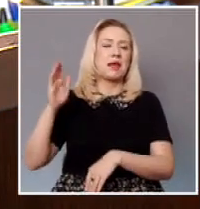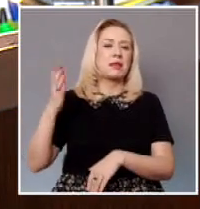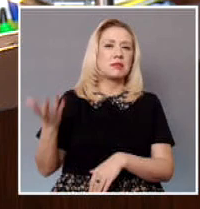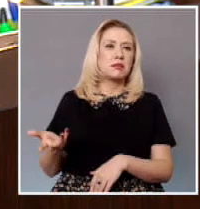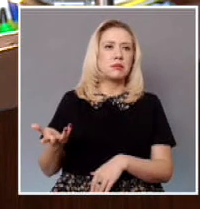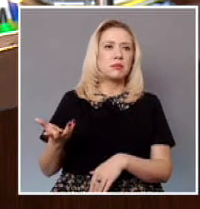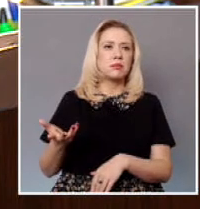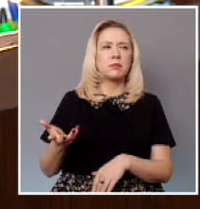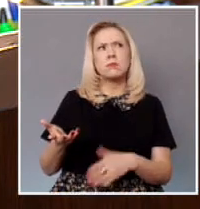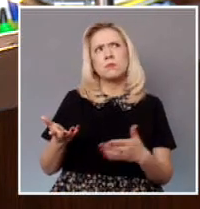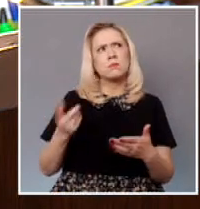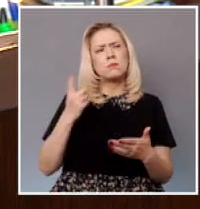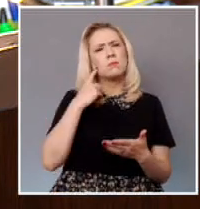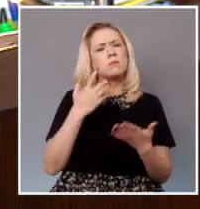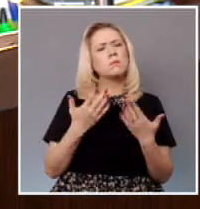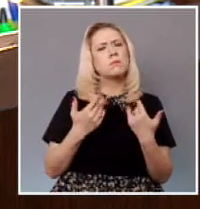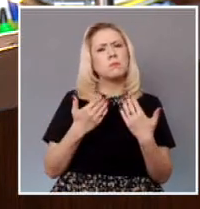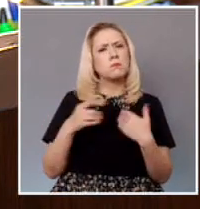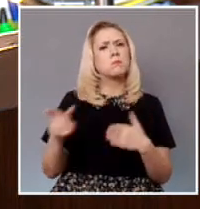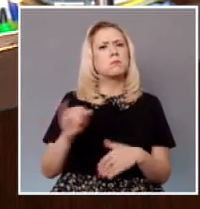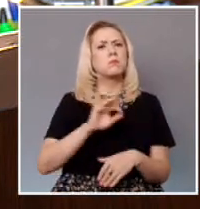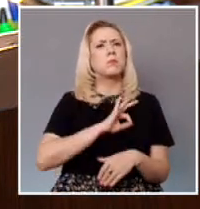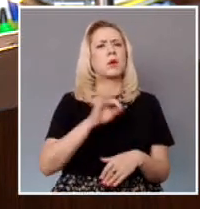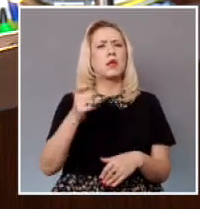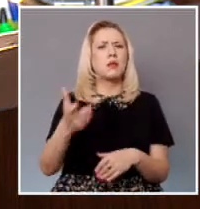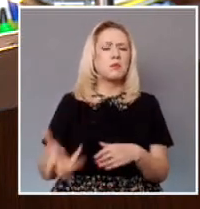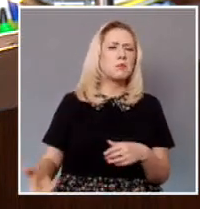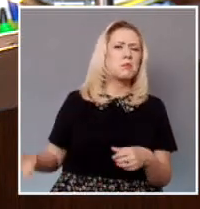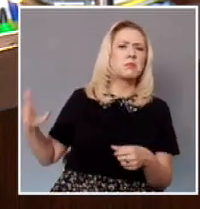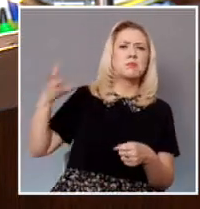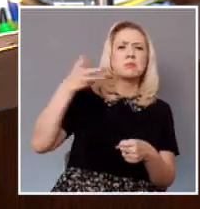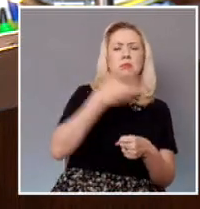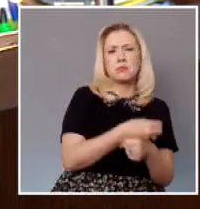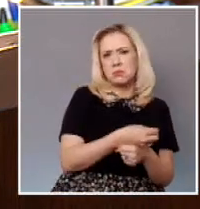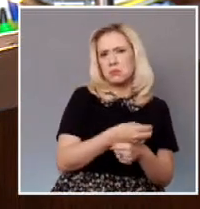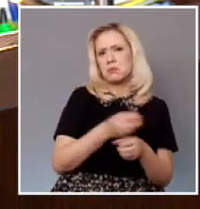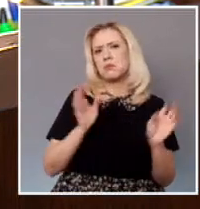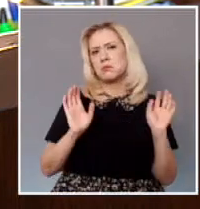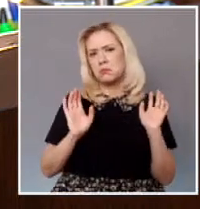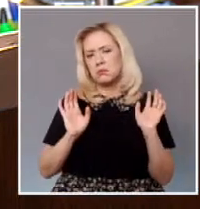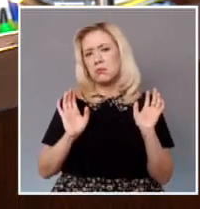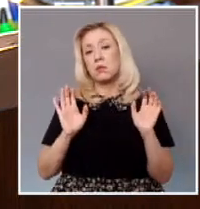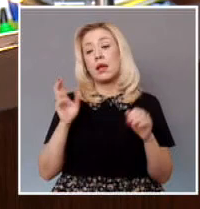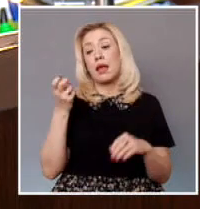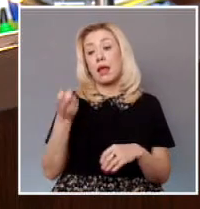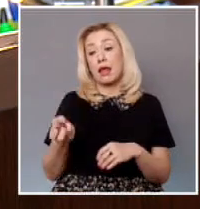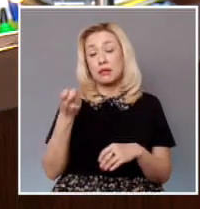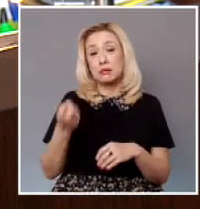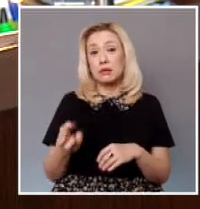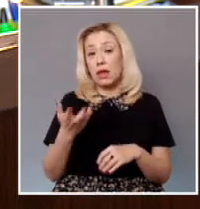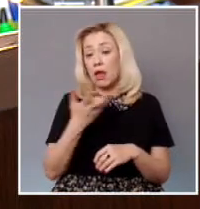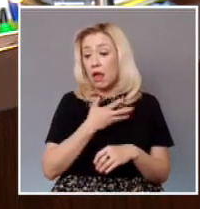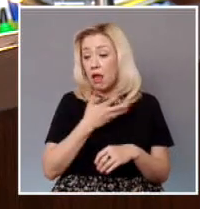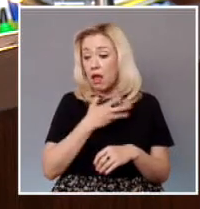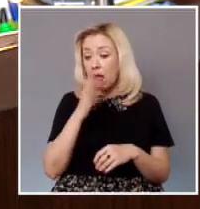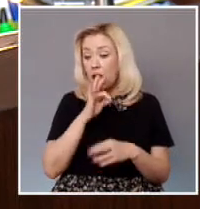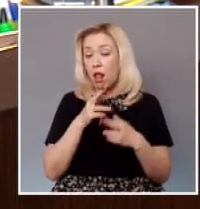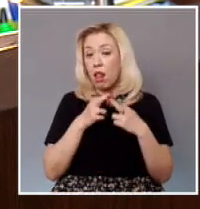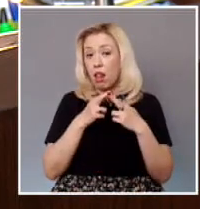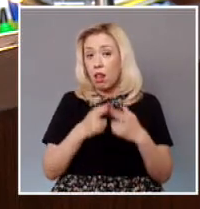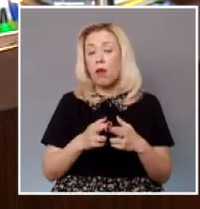la obligación de reintegrar los remanentes, pues en tanto estos existan, deberán